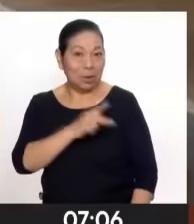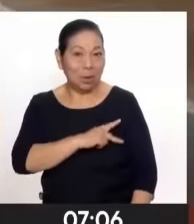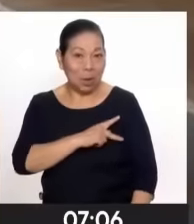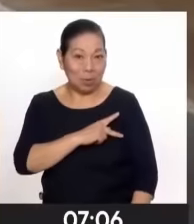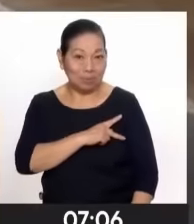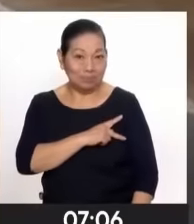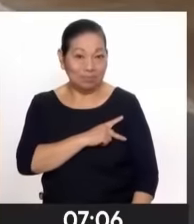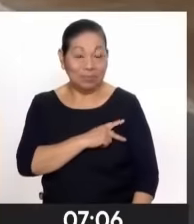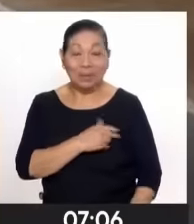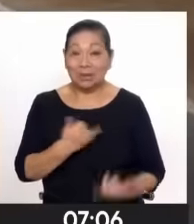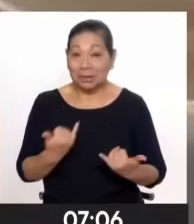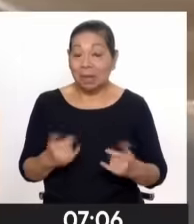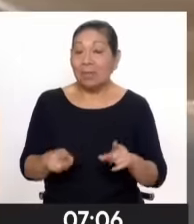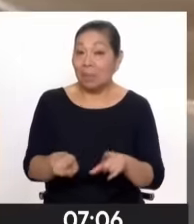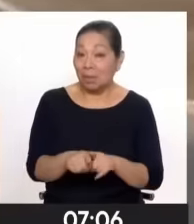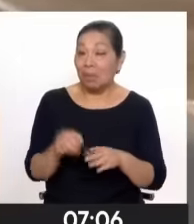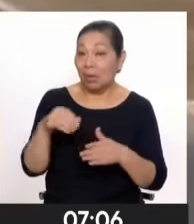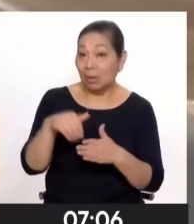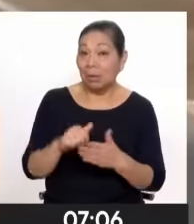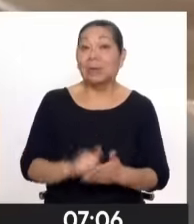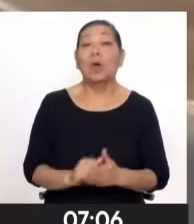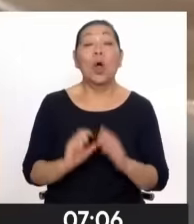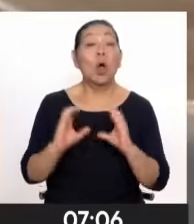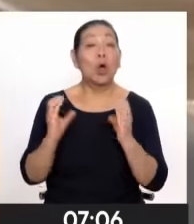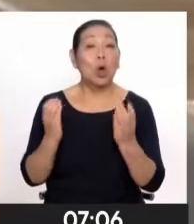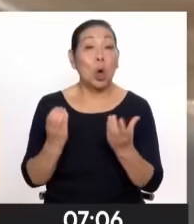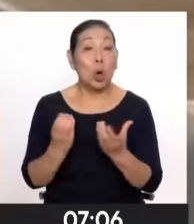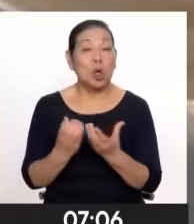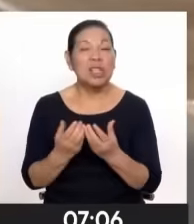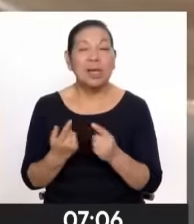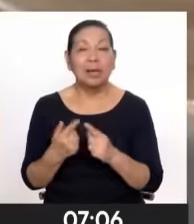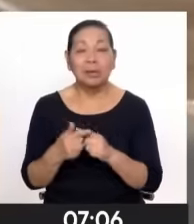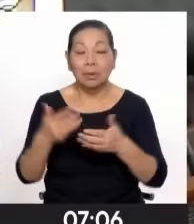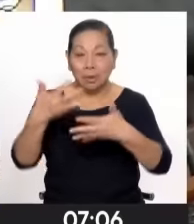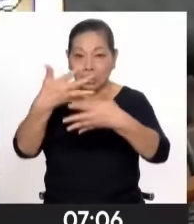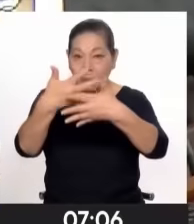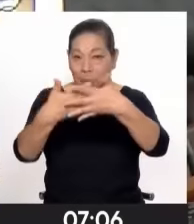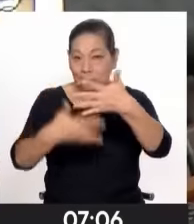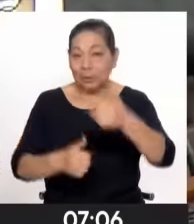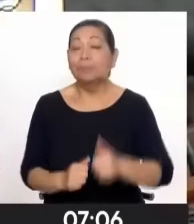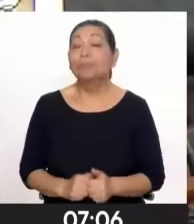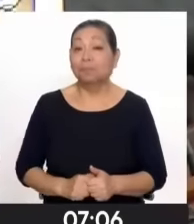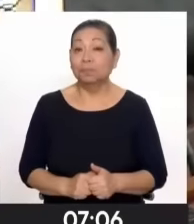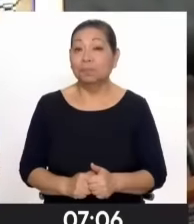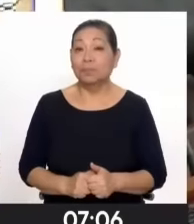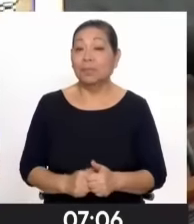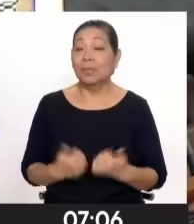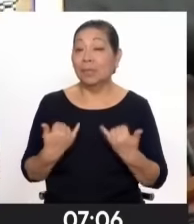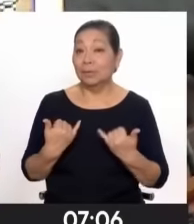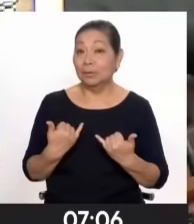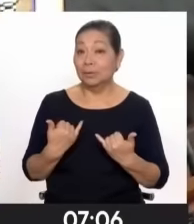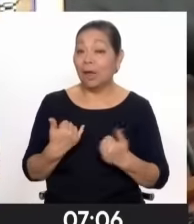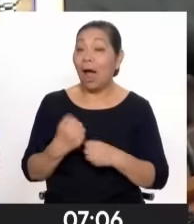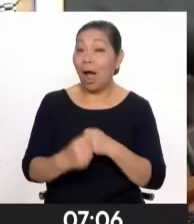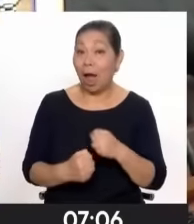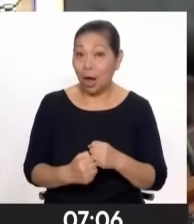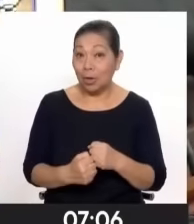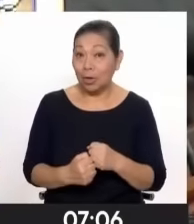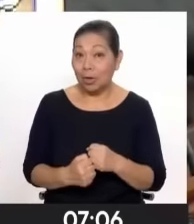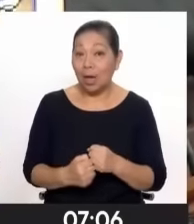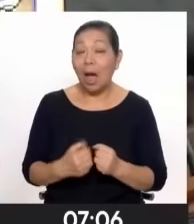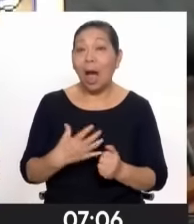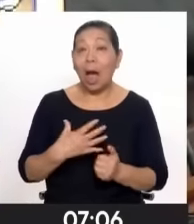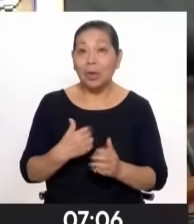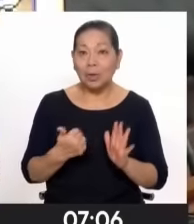partido por el cual también postuló el parlamento encabezando la lista este 2023 había cumplido